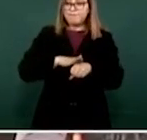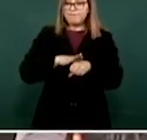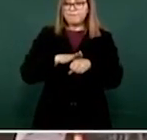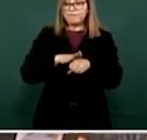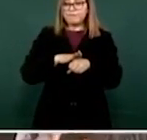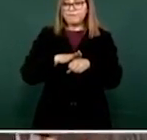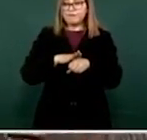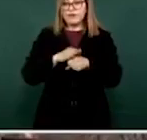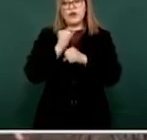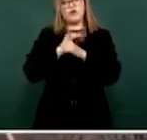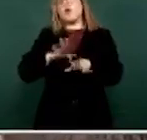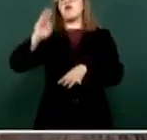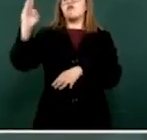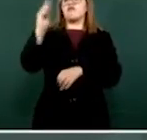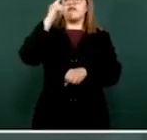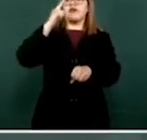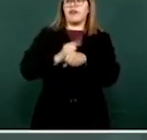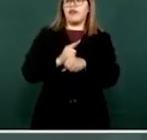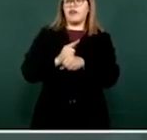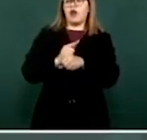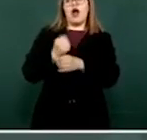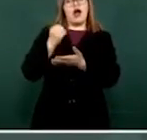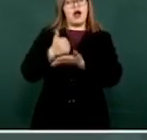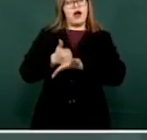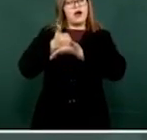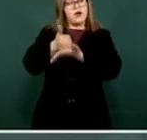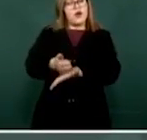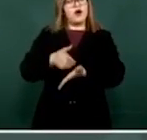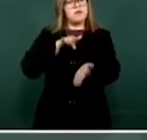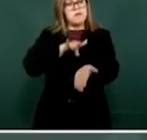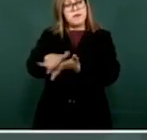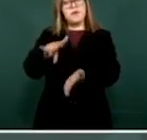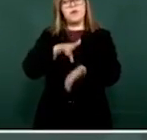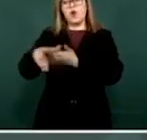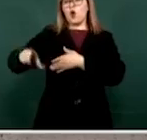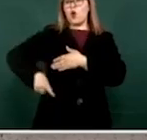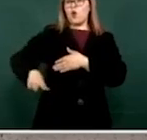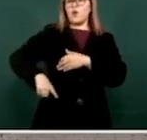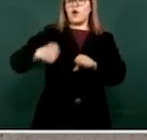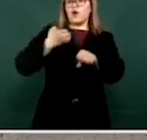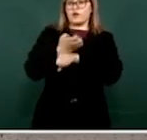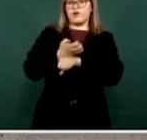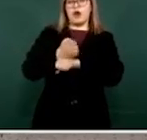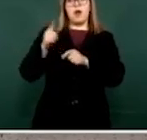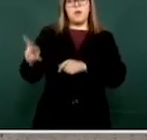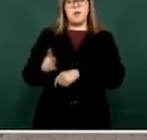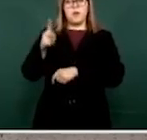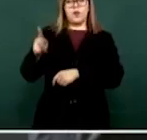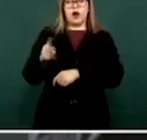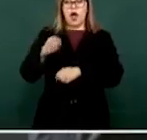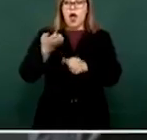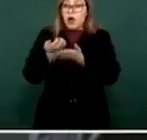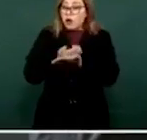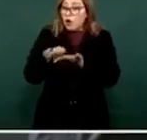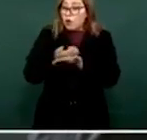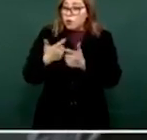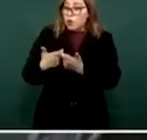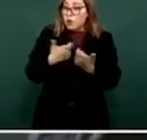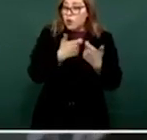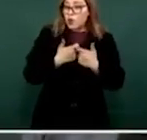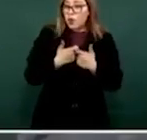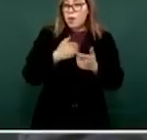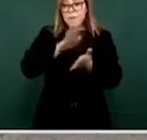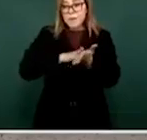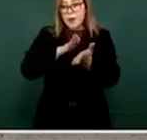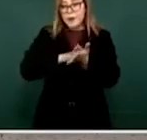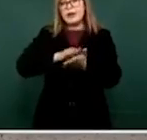la federación está ayudando al gobierno del estado, en lo económico, al pueblo. ¿En lo económico y en los trámites? En lo económico y